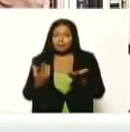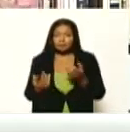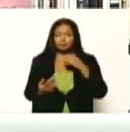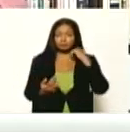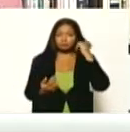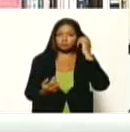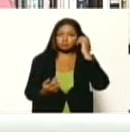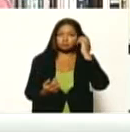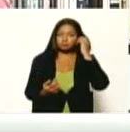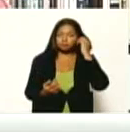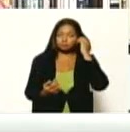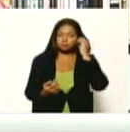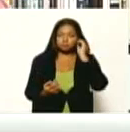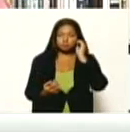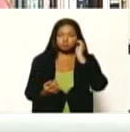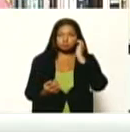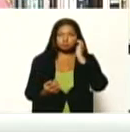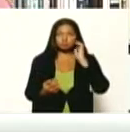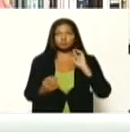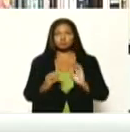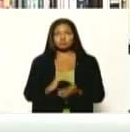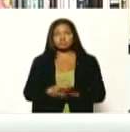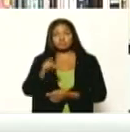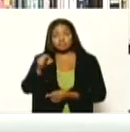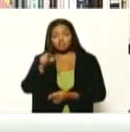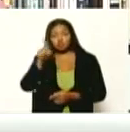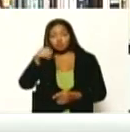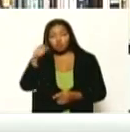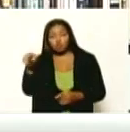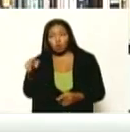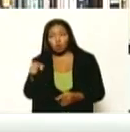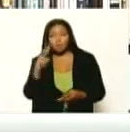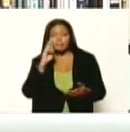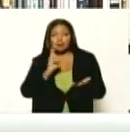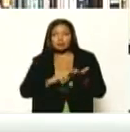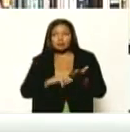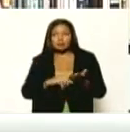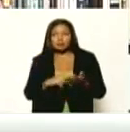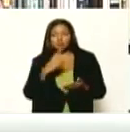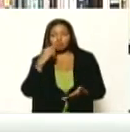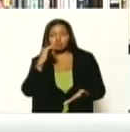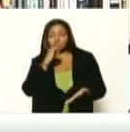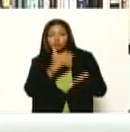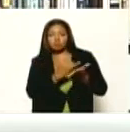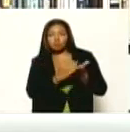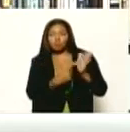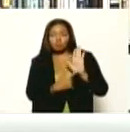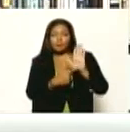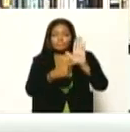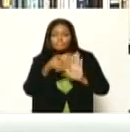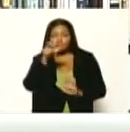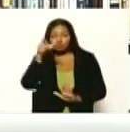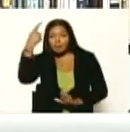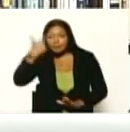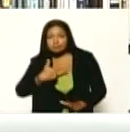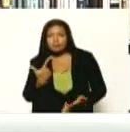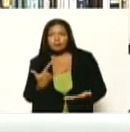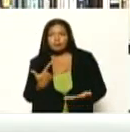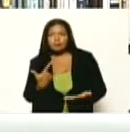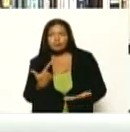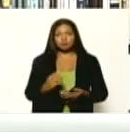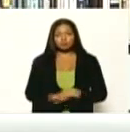mandé a chequear si había sido verdad o no, pero tengo que creerlo porque es un testimonio de una persona seria con